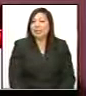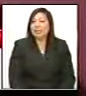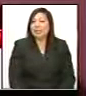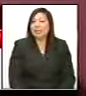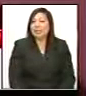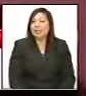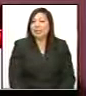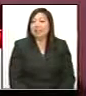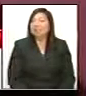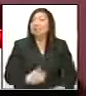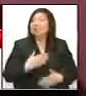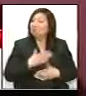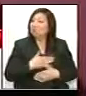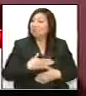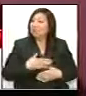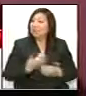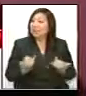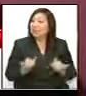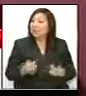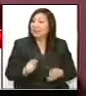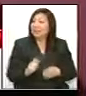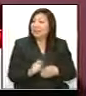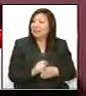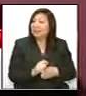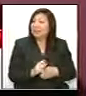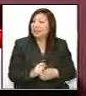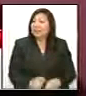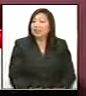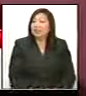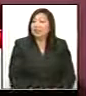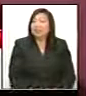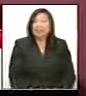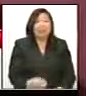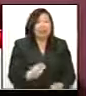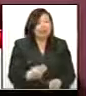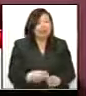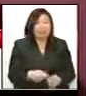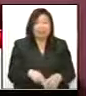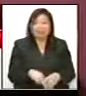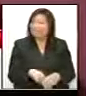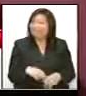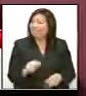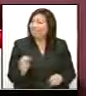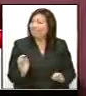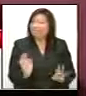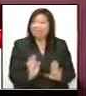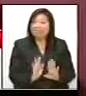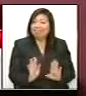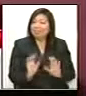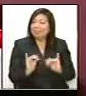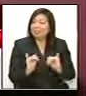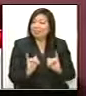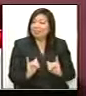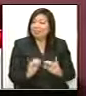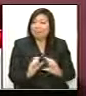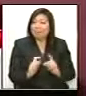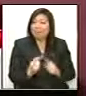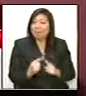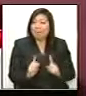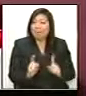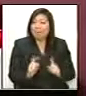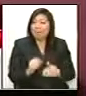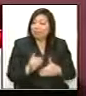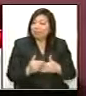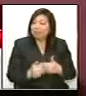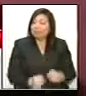Y yo me alegro porque los que están en esta tarea, yo como les he dicho, difícilmente nos vamos a salir. Vamos a dejar de ser congresistas, pero vamos a estar,